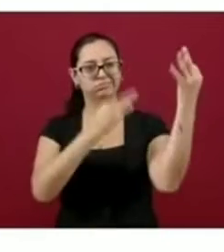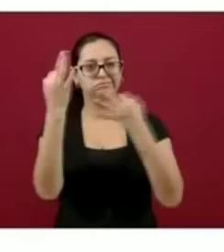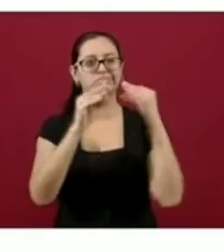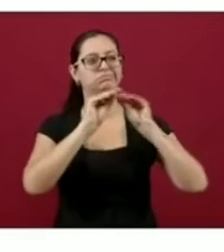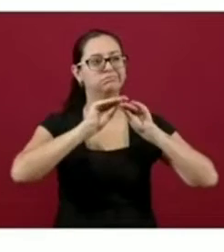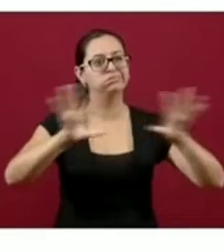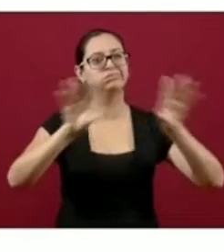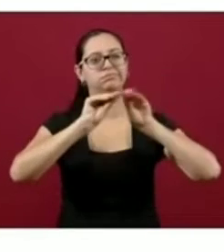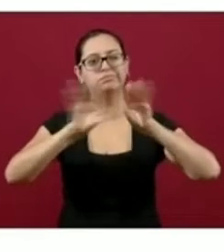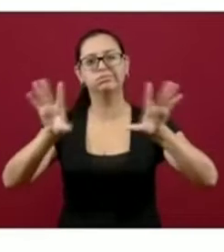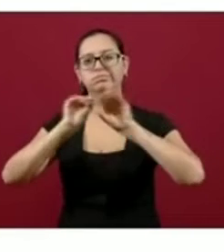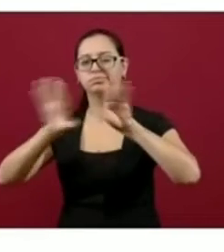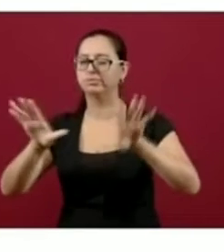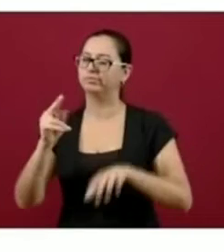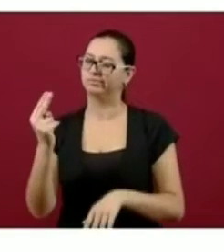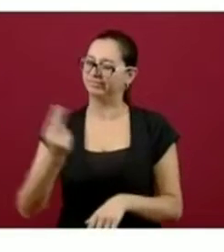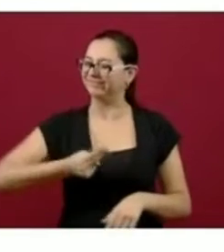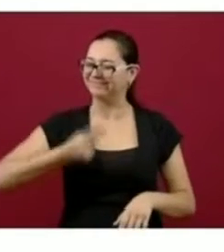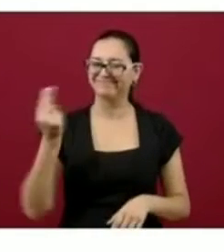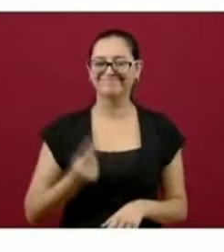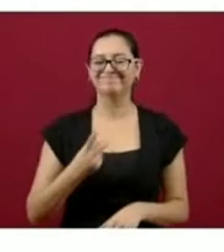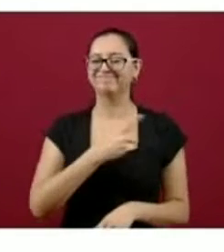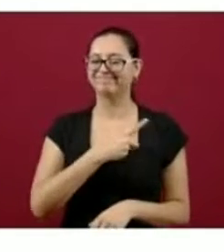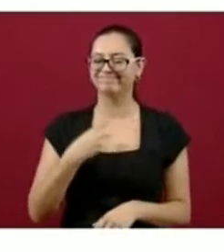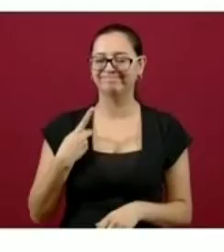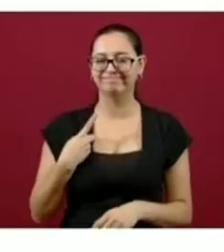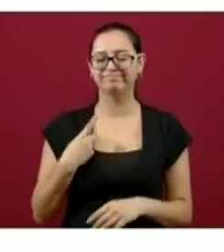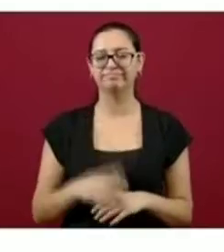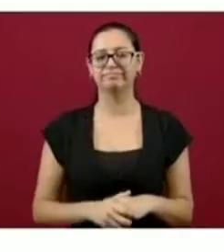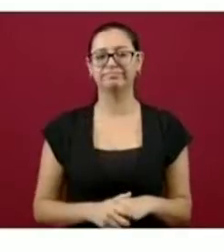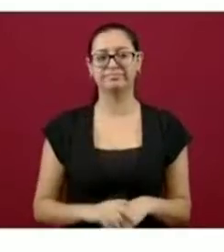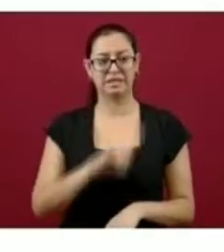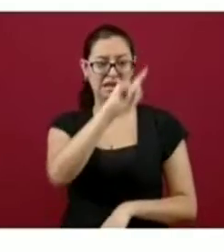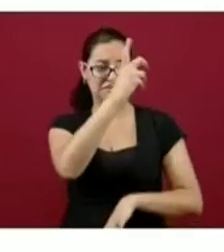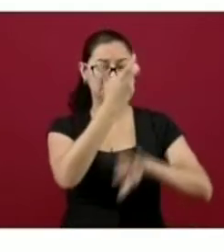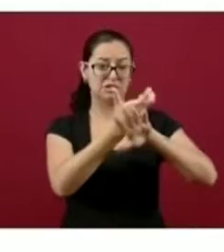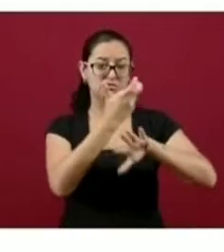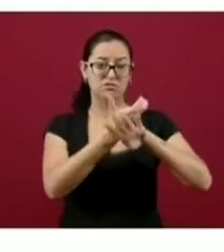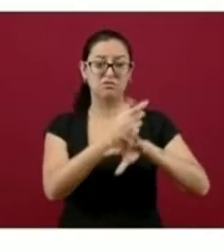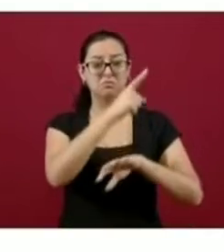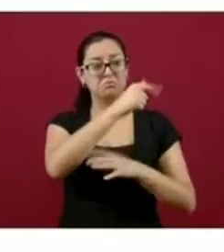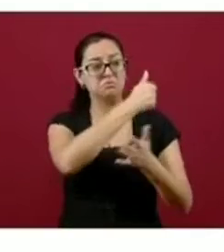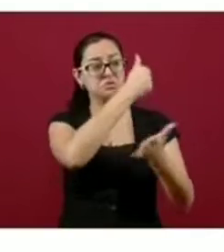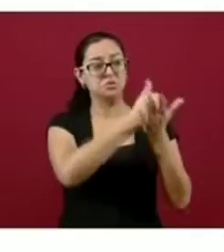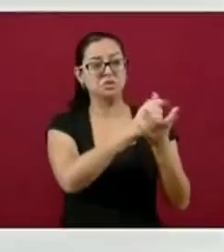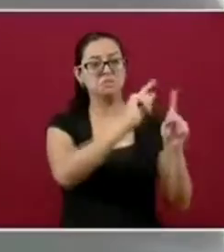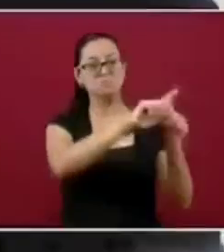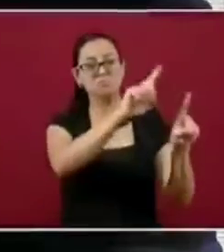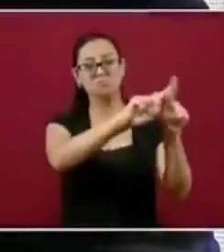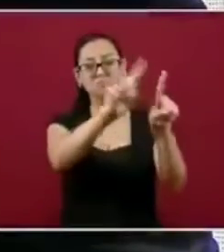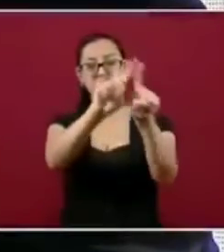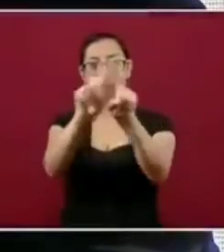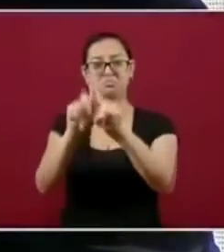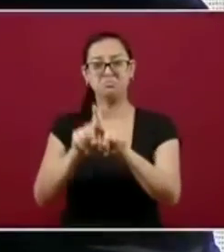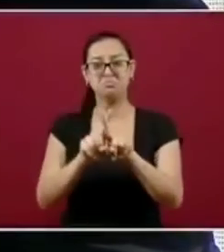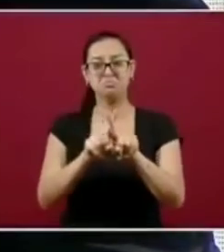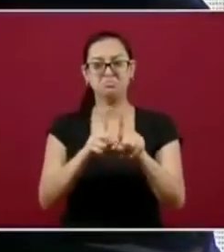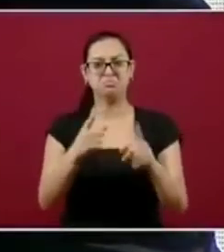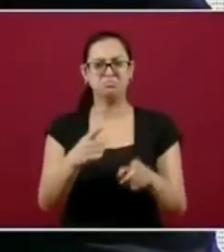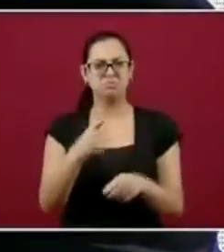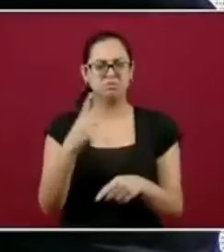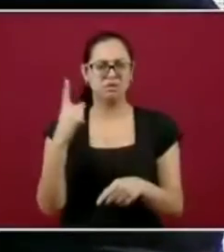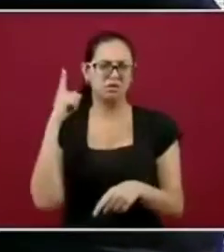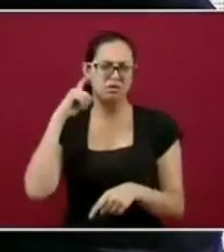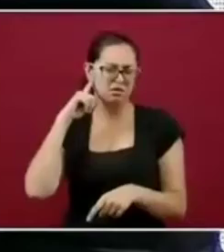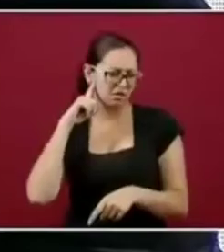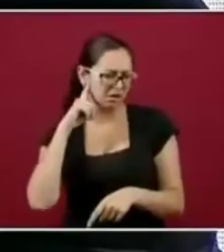comunidades. Hoy en día, en Estados Unidos hay ciudades donde es un problema incluso si te oyen hablar